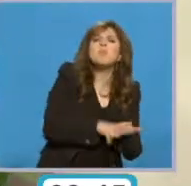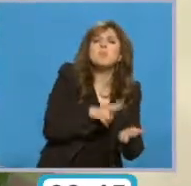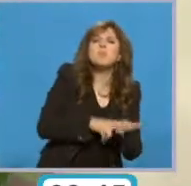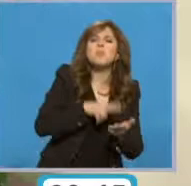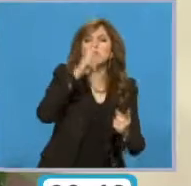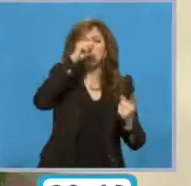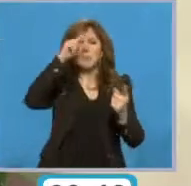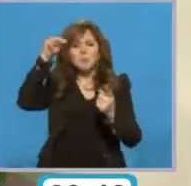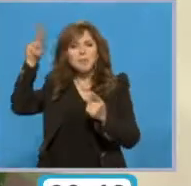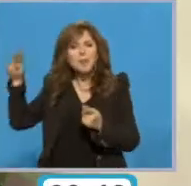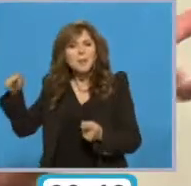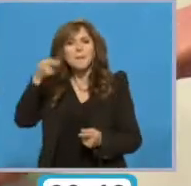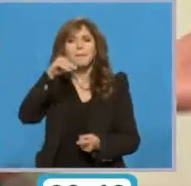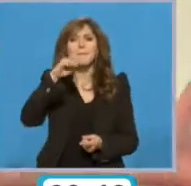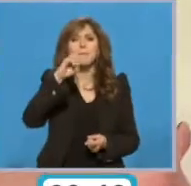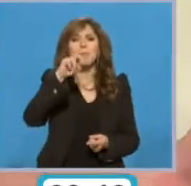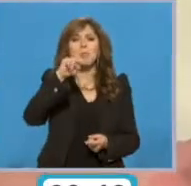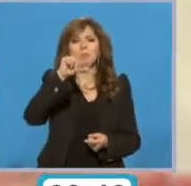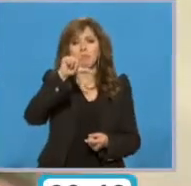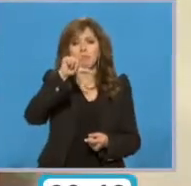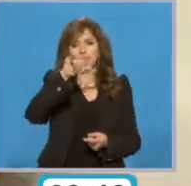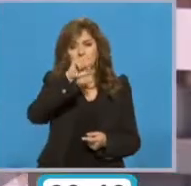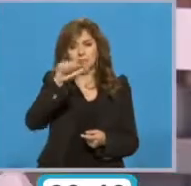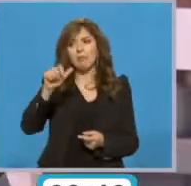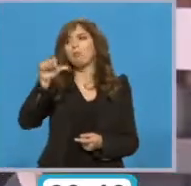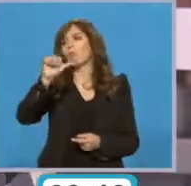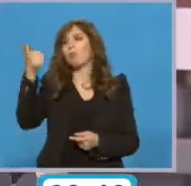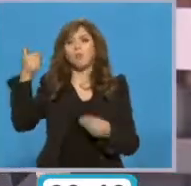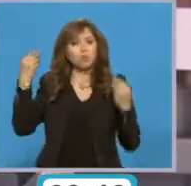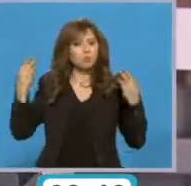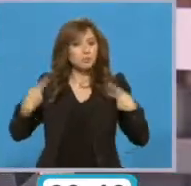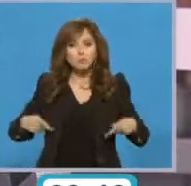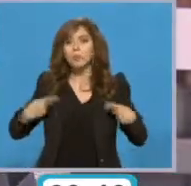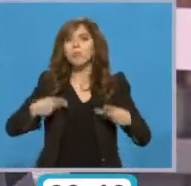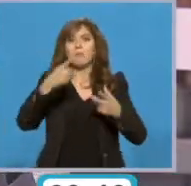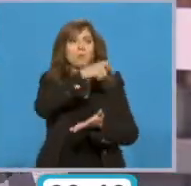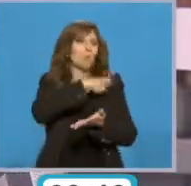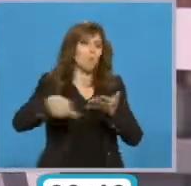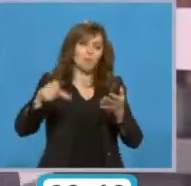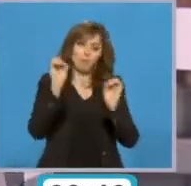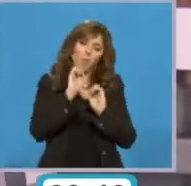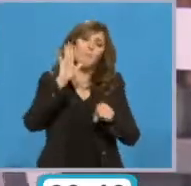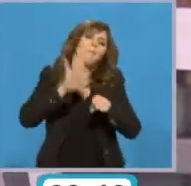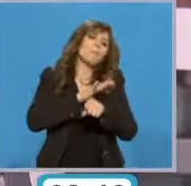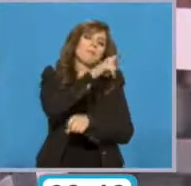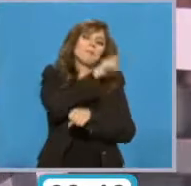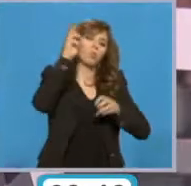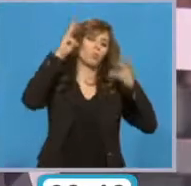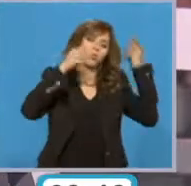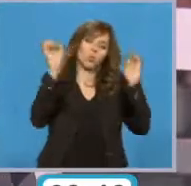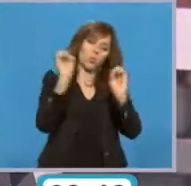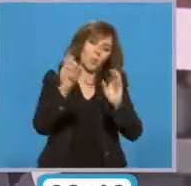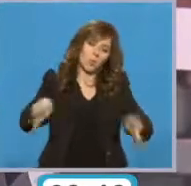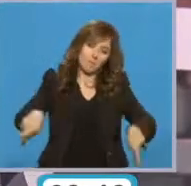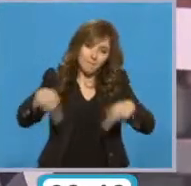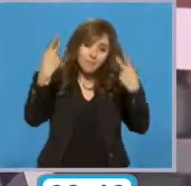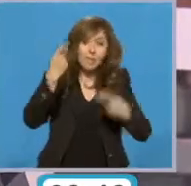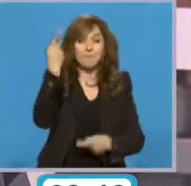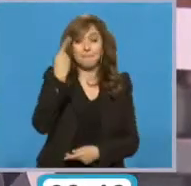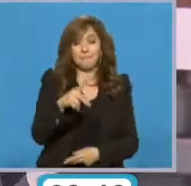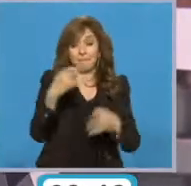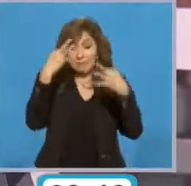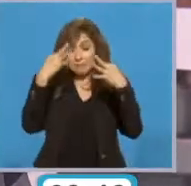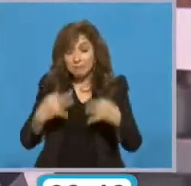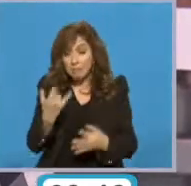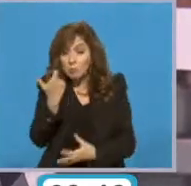Me refiero a precio, nadie la va a comprar, porque Claro, Sí. no la venden. No, de hecho, bueno, el dato exacto ni siquiera lo tengo con esa